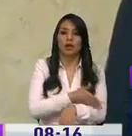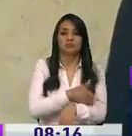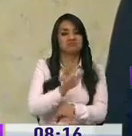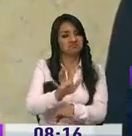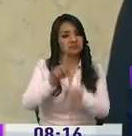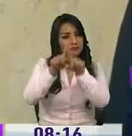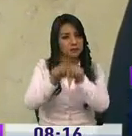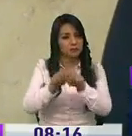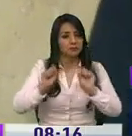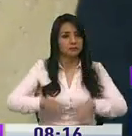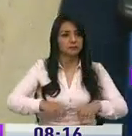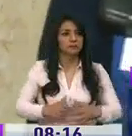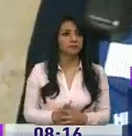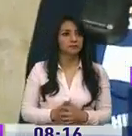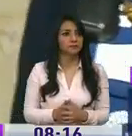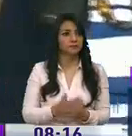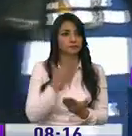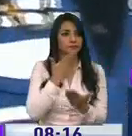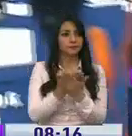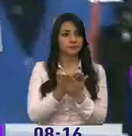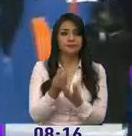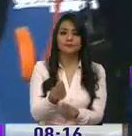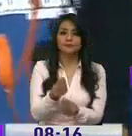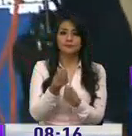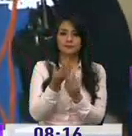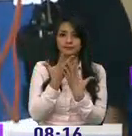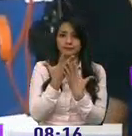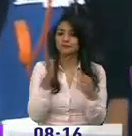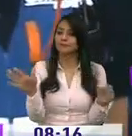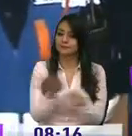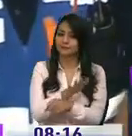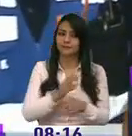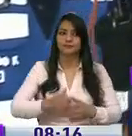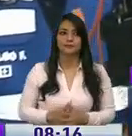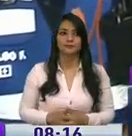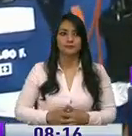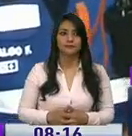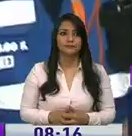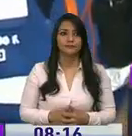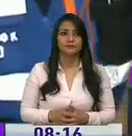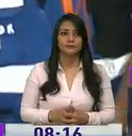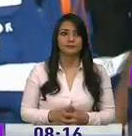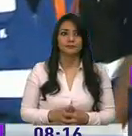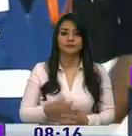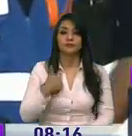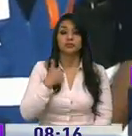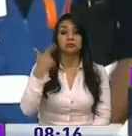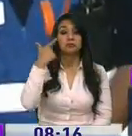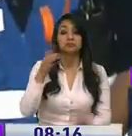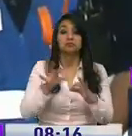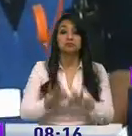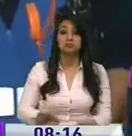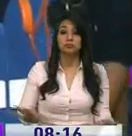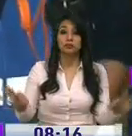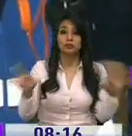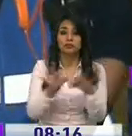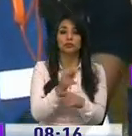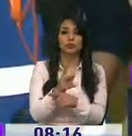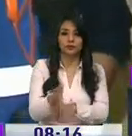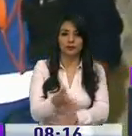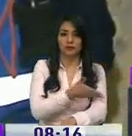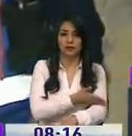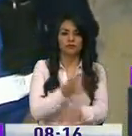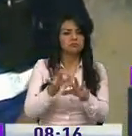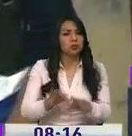afecta muchísimas gracias fausto por toda esta información yo creo la palabra clave aquí es prevenir prevenir